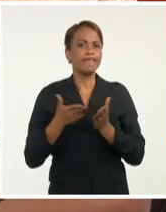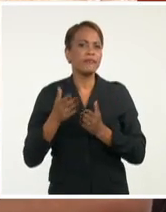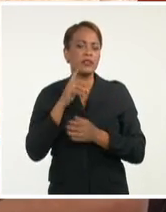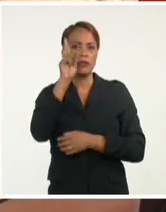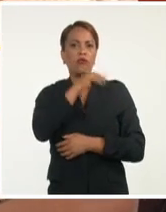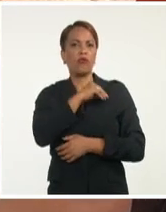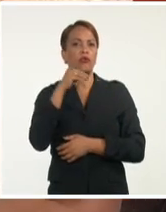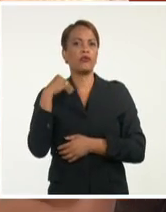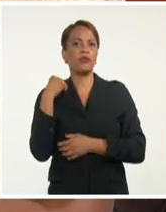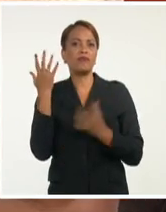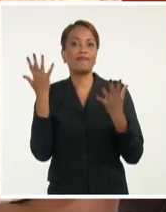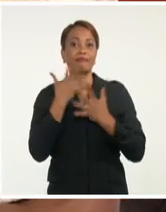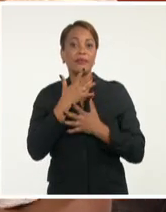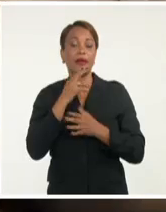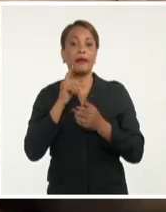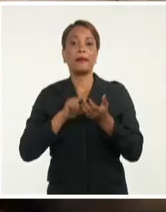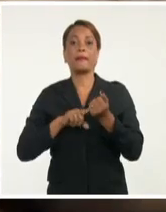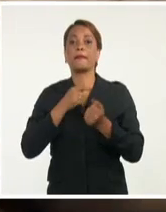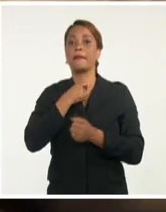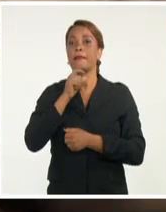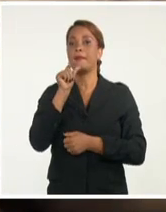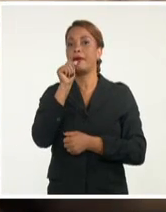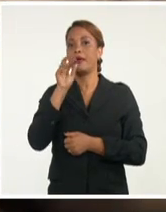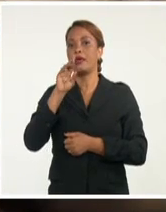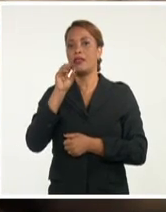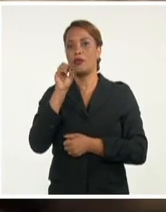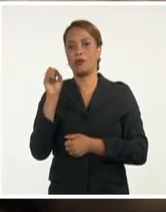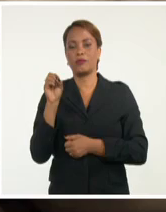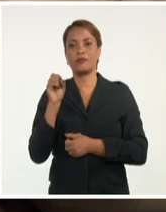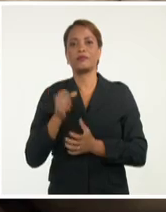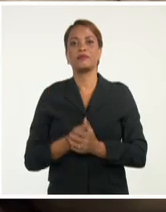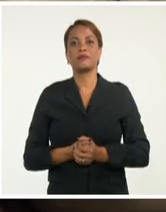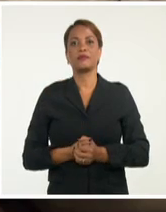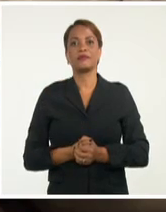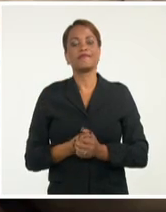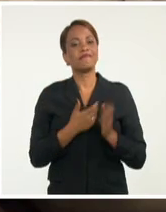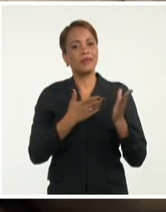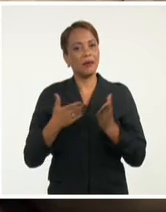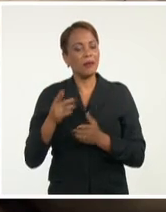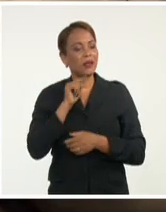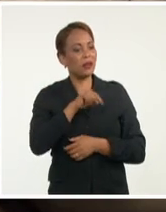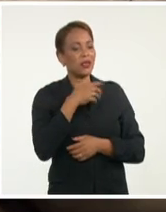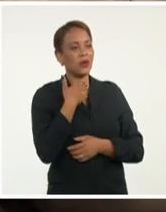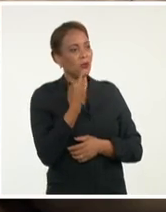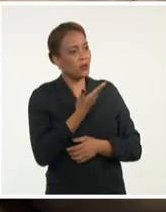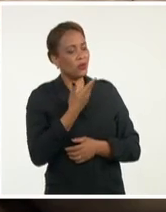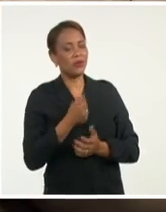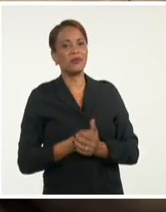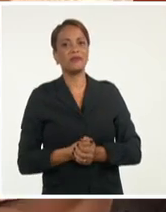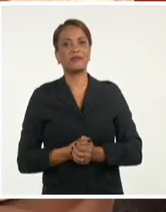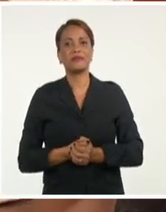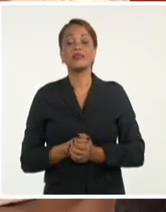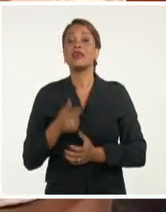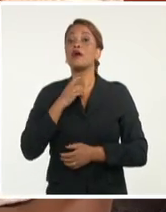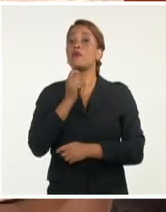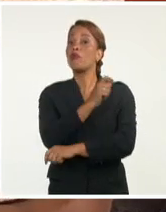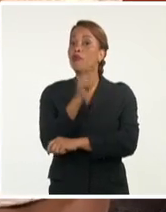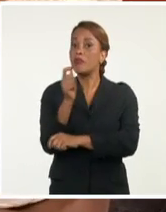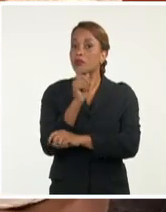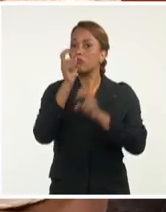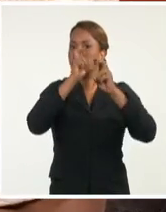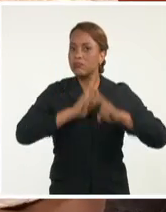en Ciencias Históricas, Pedro Pablo Rodríguez. Muy buenas tardes. Muy buenas tardes. Bienvenido a nuestro espacio, quien Muchas es además profesor,